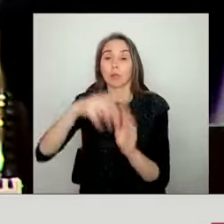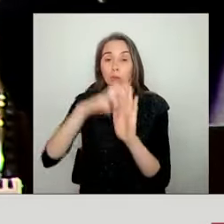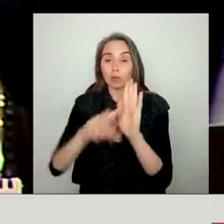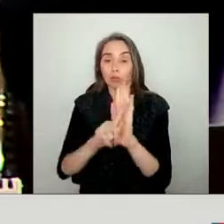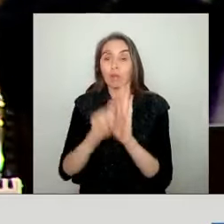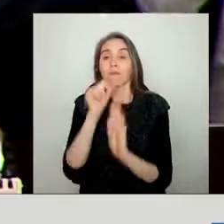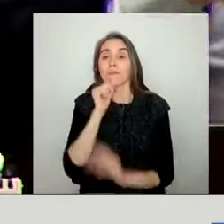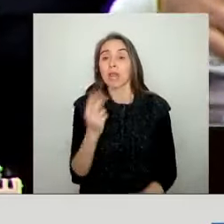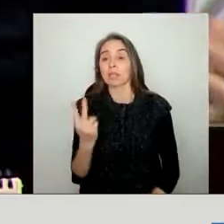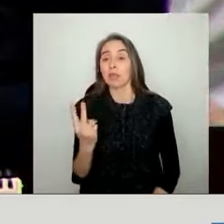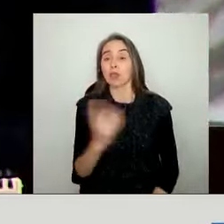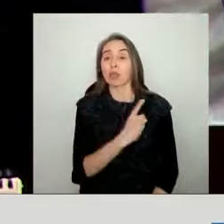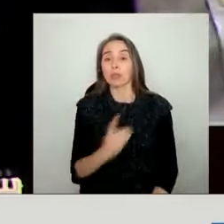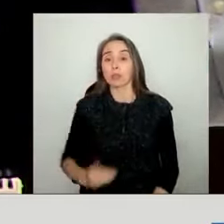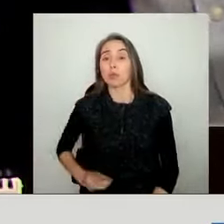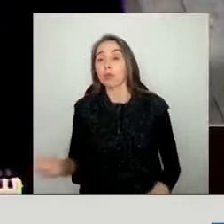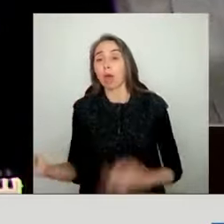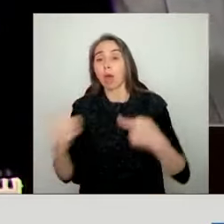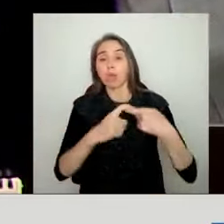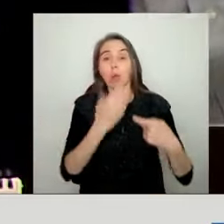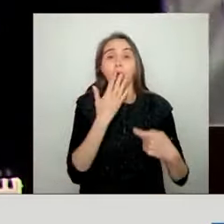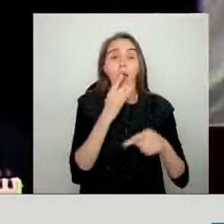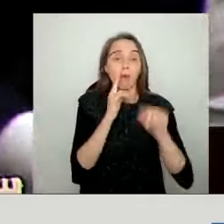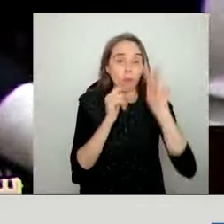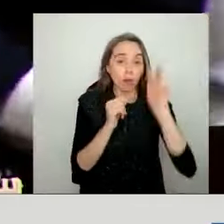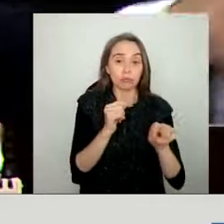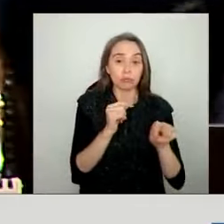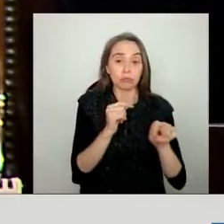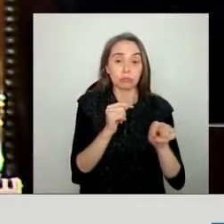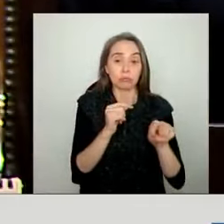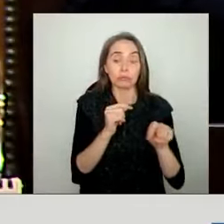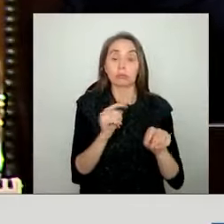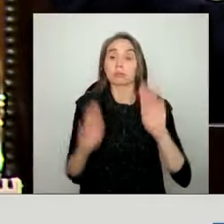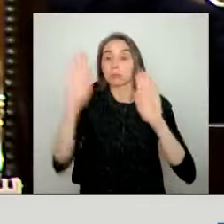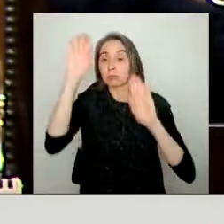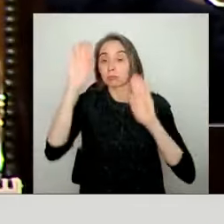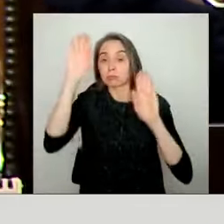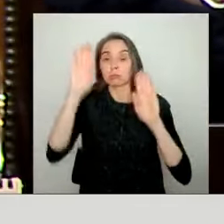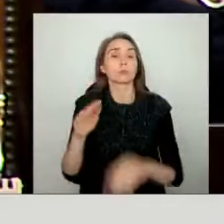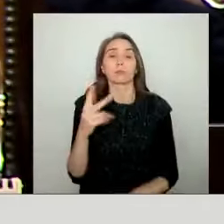palabras inscritas no hay acuerdo